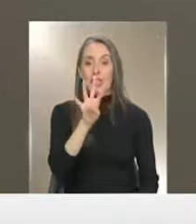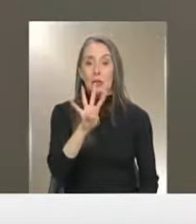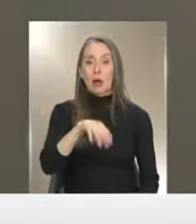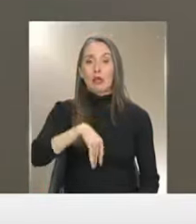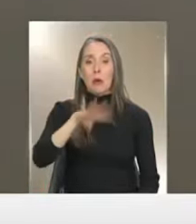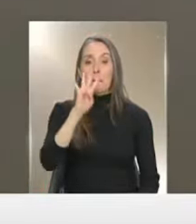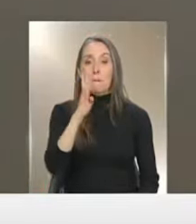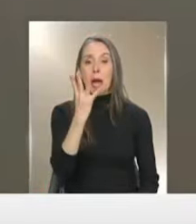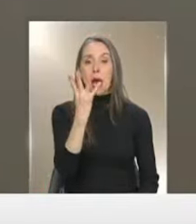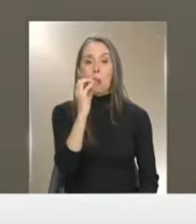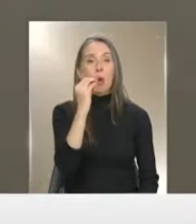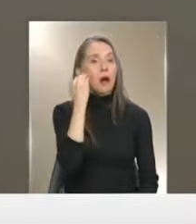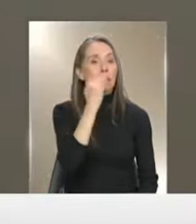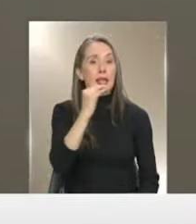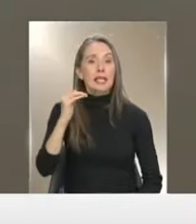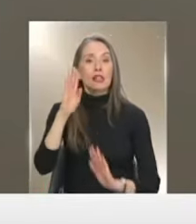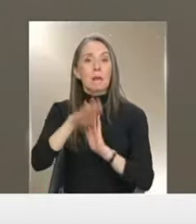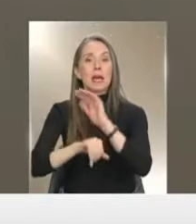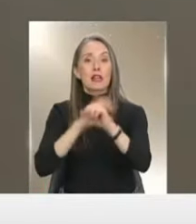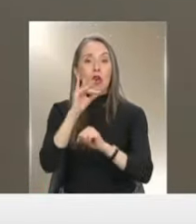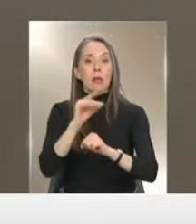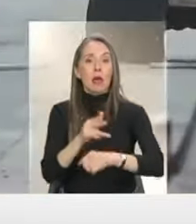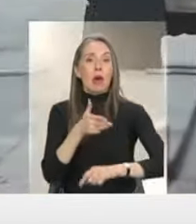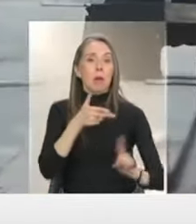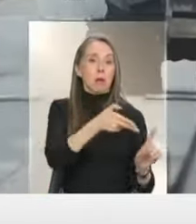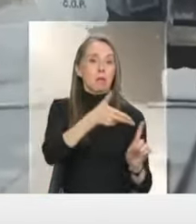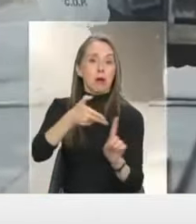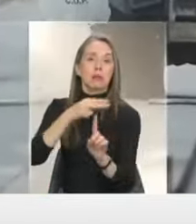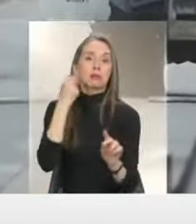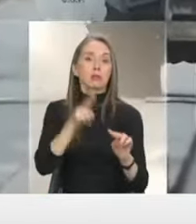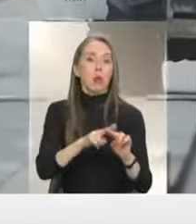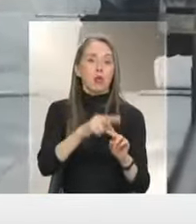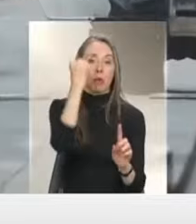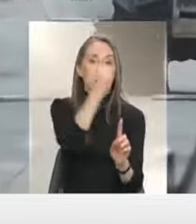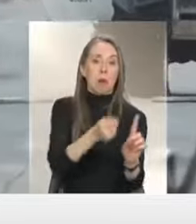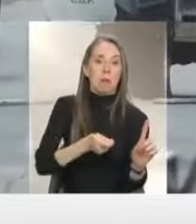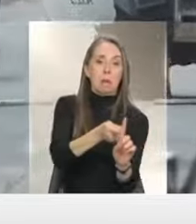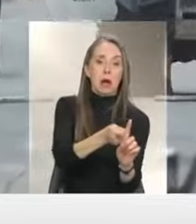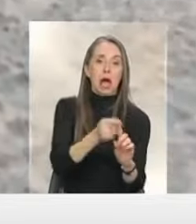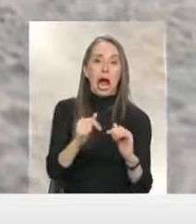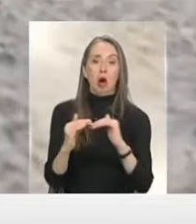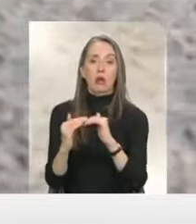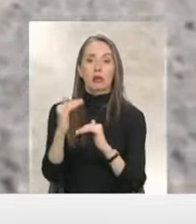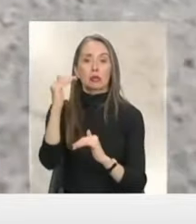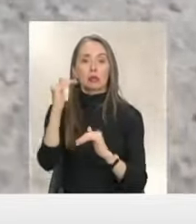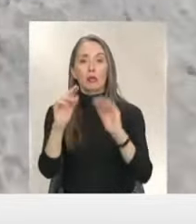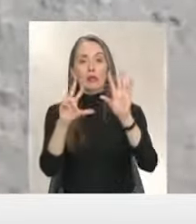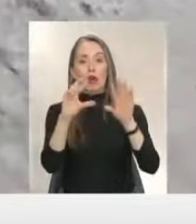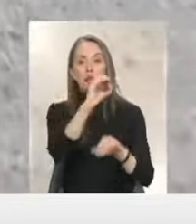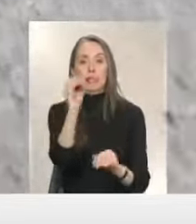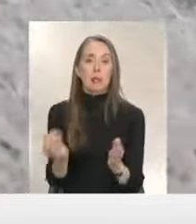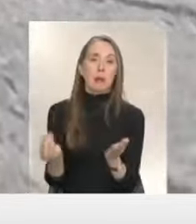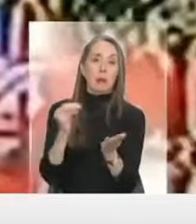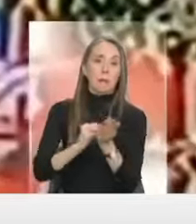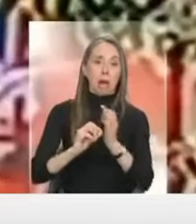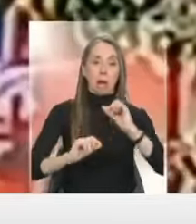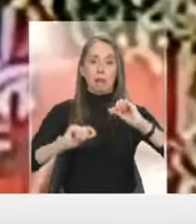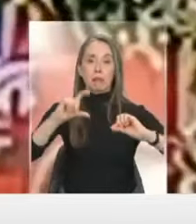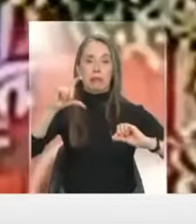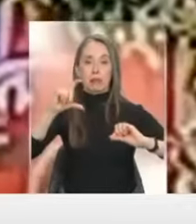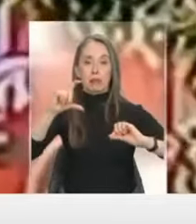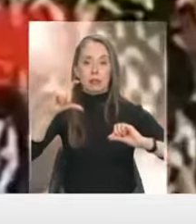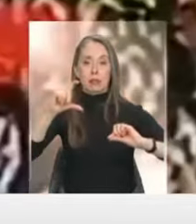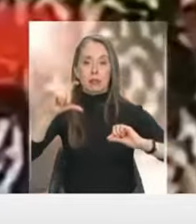más de 40 menores de edad han sido asesinados. Un delito que este año aumentó en un 80%.